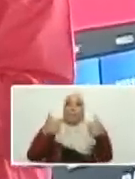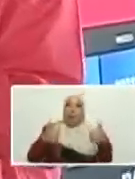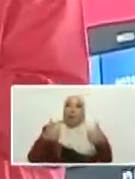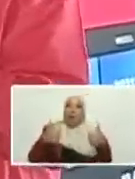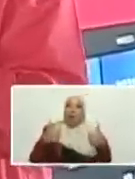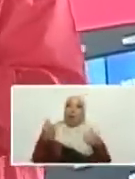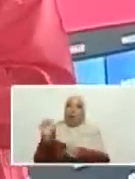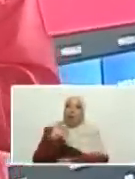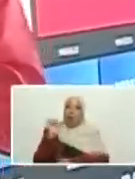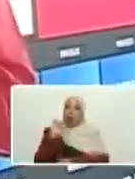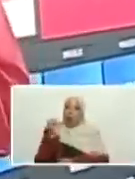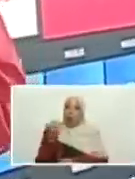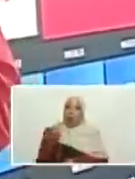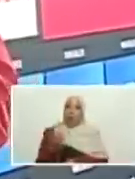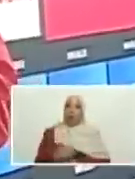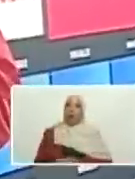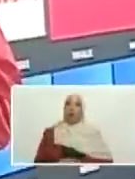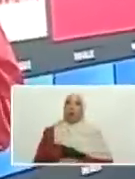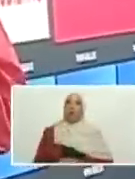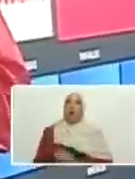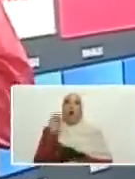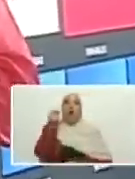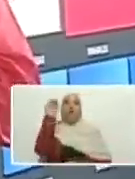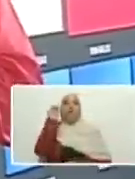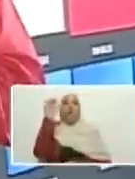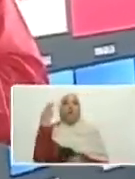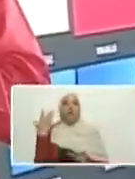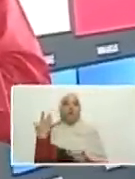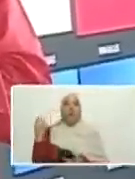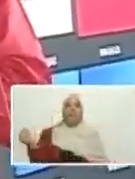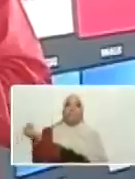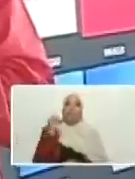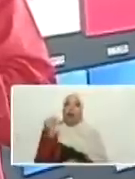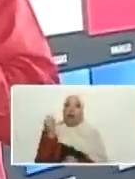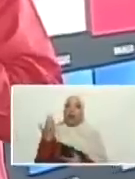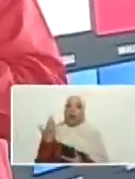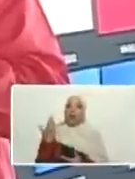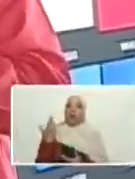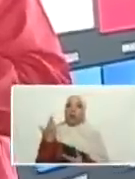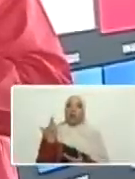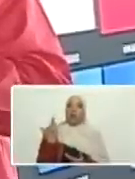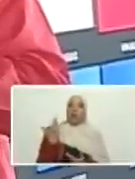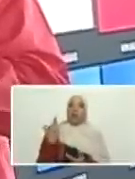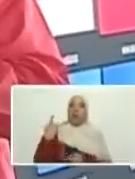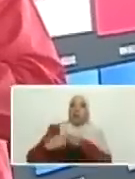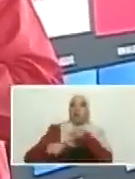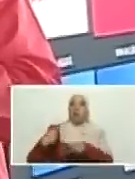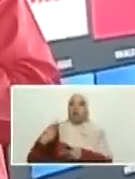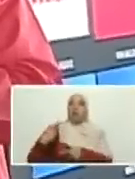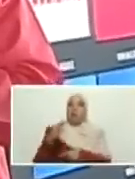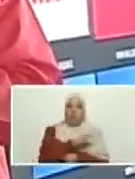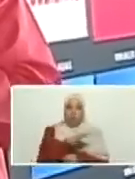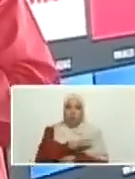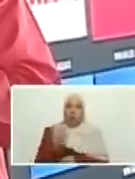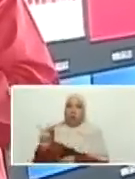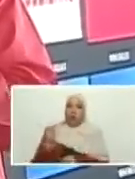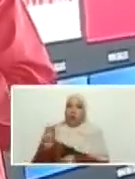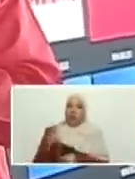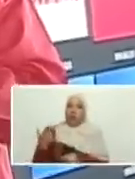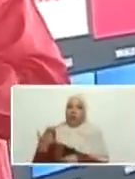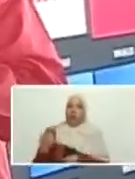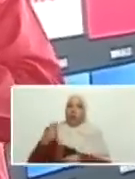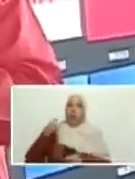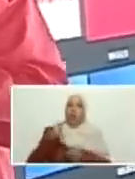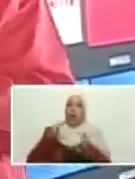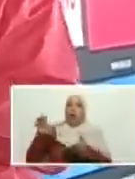Tarek, en el futuro, más temprano que tarde, producto asfáltico de